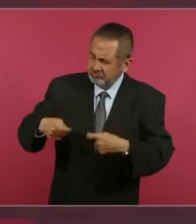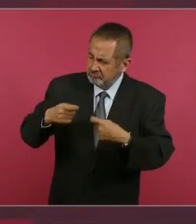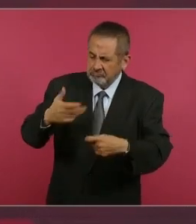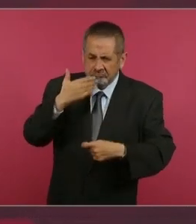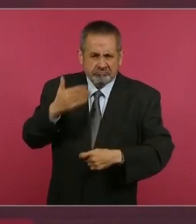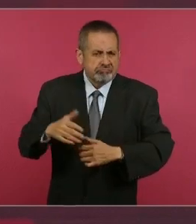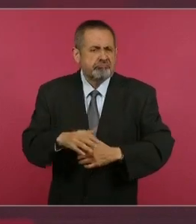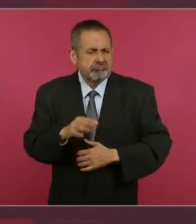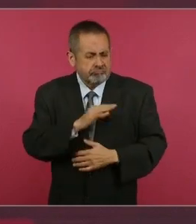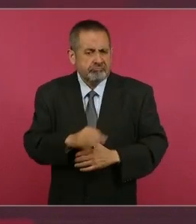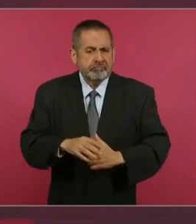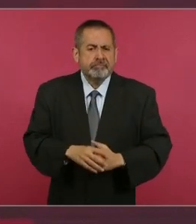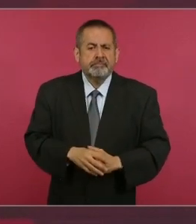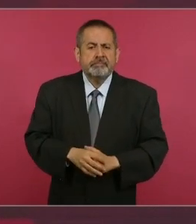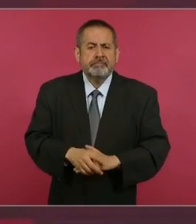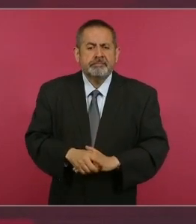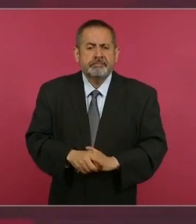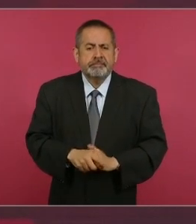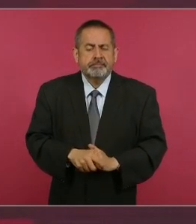Las mujeres